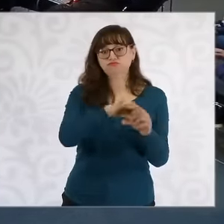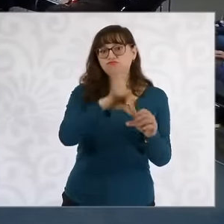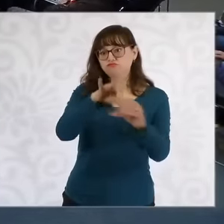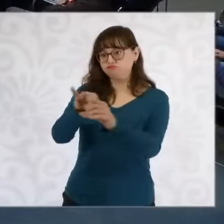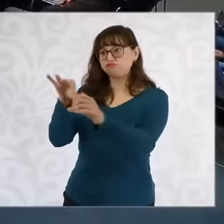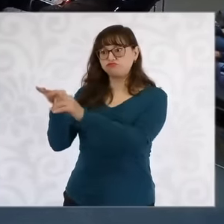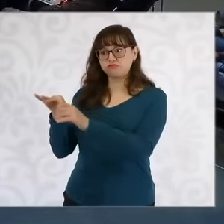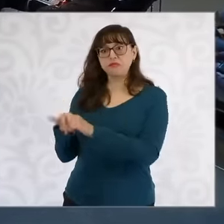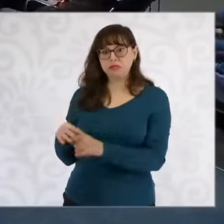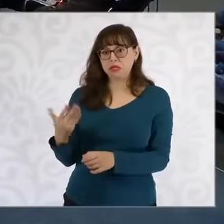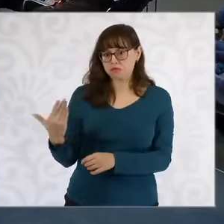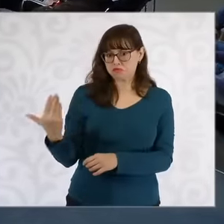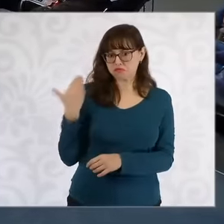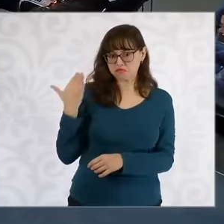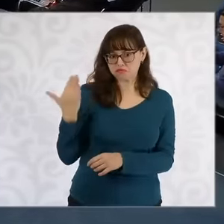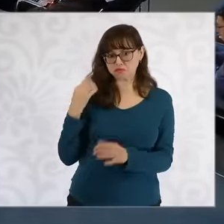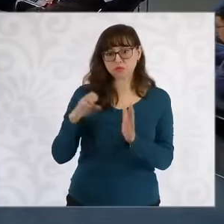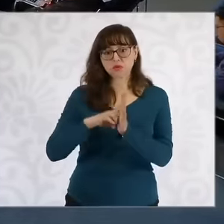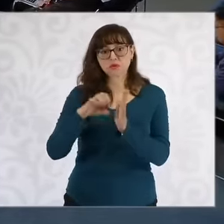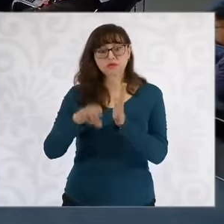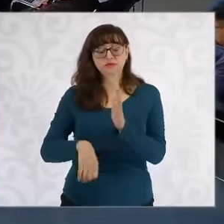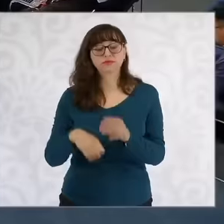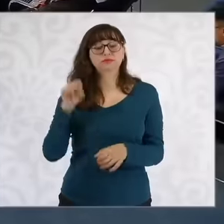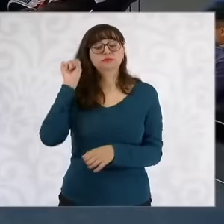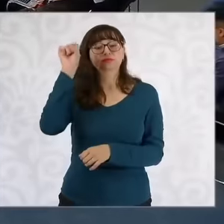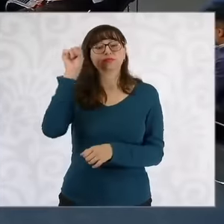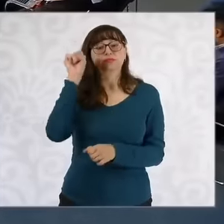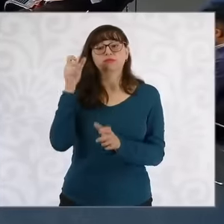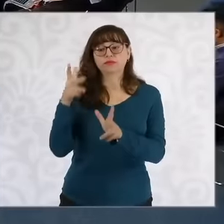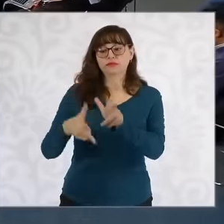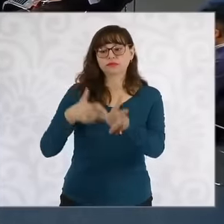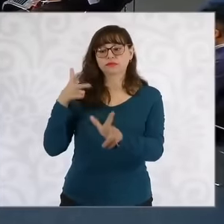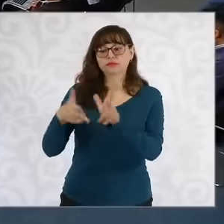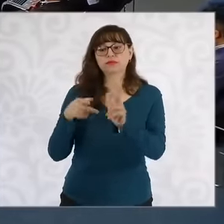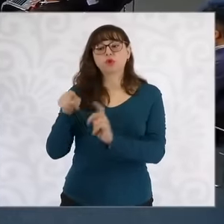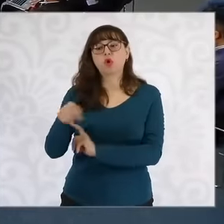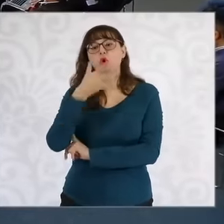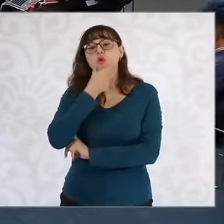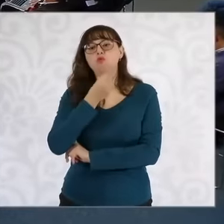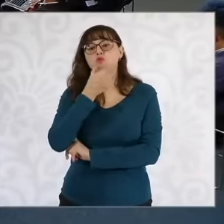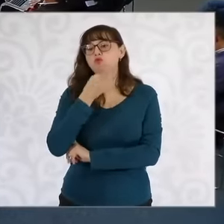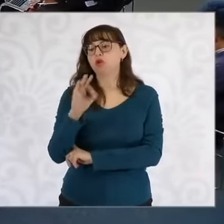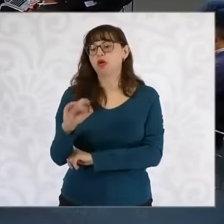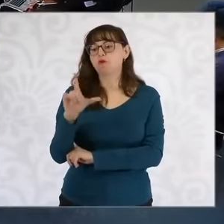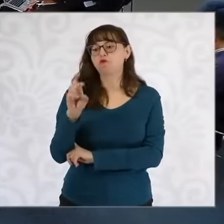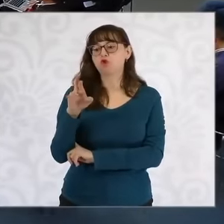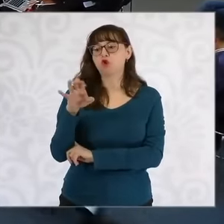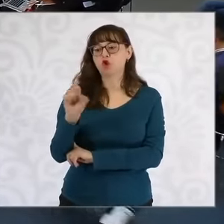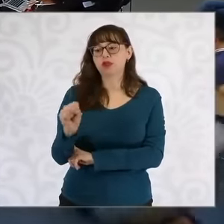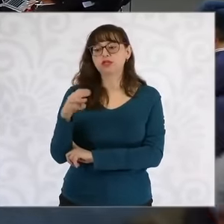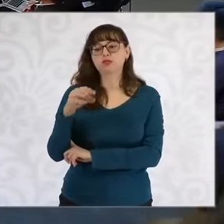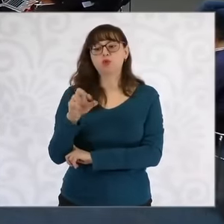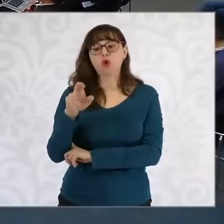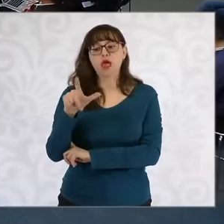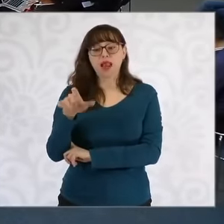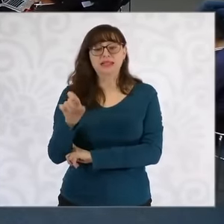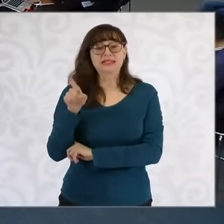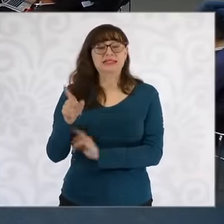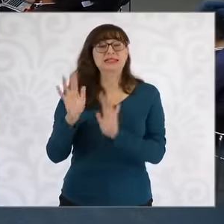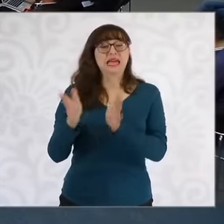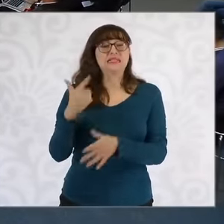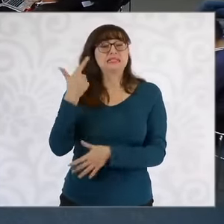estos sindicatos es el ferrocarrilero, donde Víctor Flores Morales pues se quiere reelegir por séptima